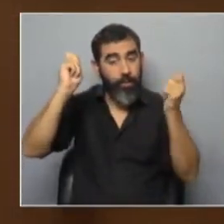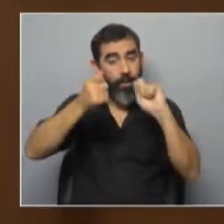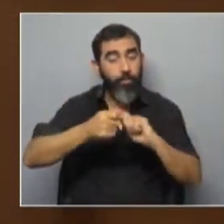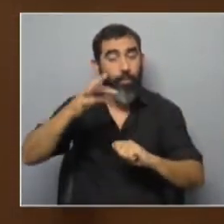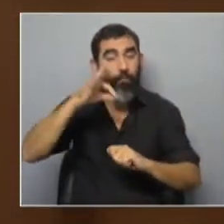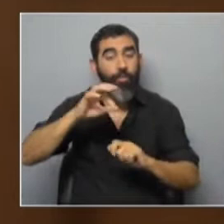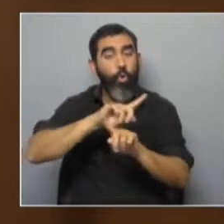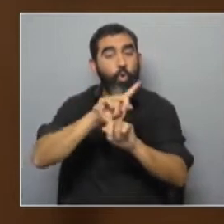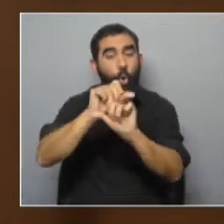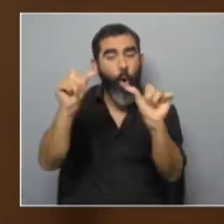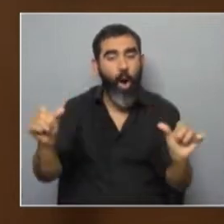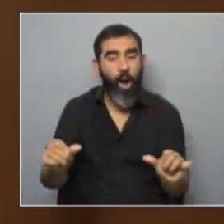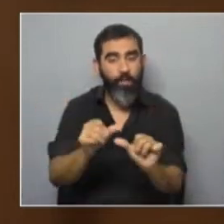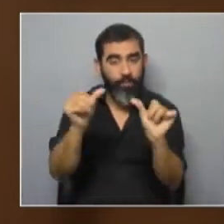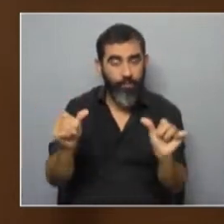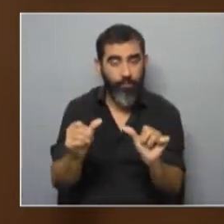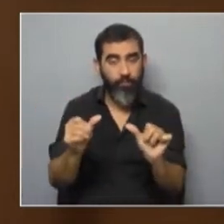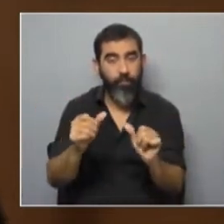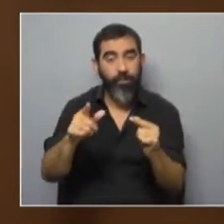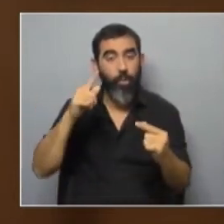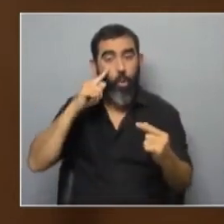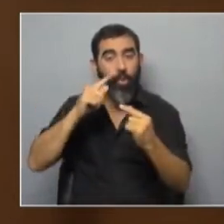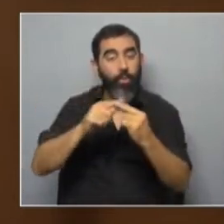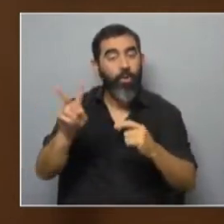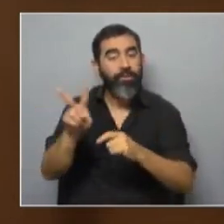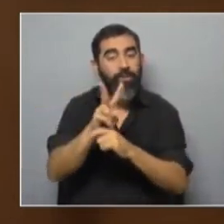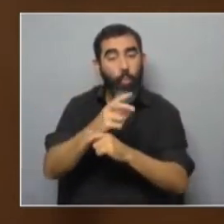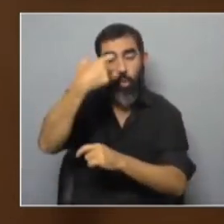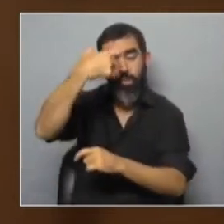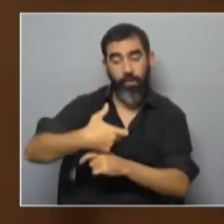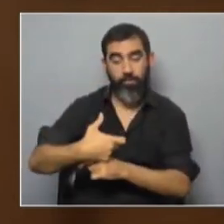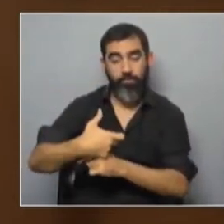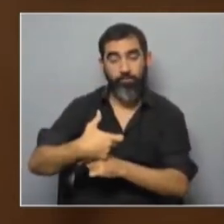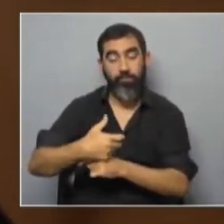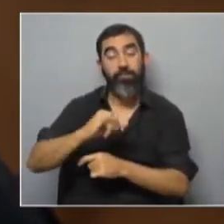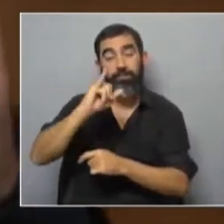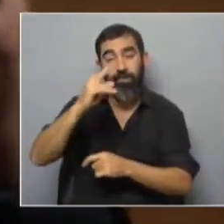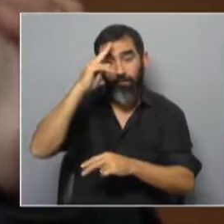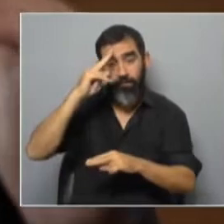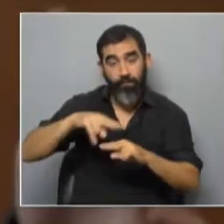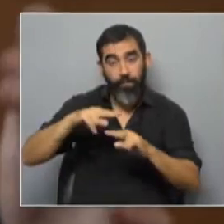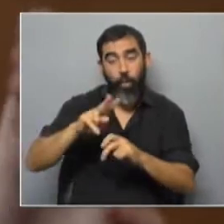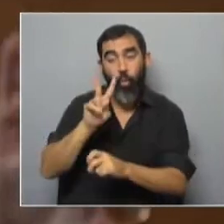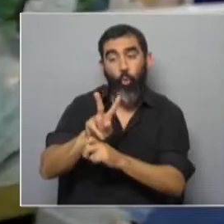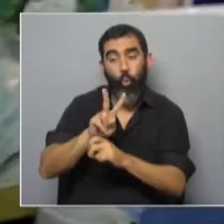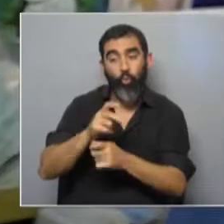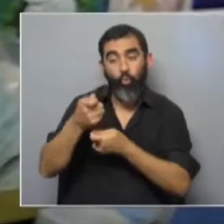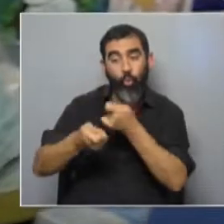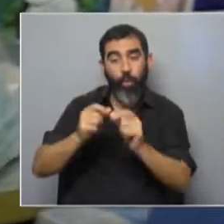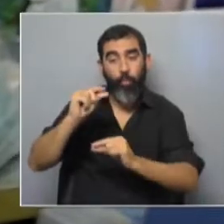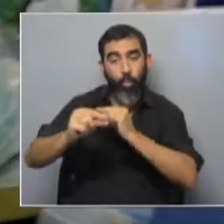virus inactivados. Eso apunta a la seguridad de las personas en la medida que la enfermedad se fue controlando.